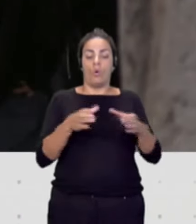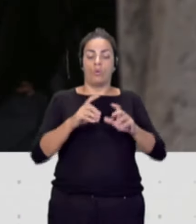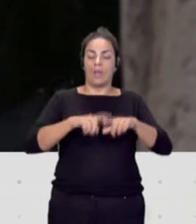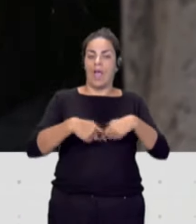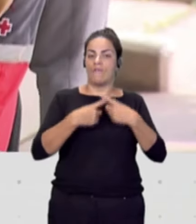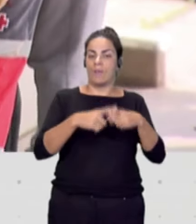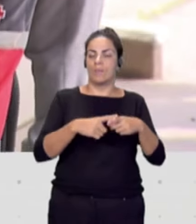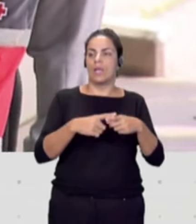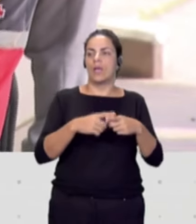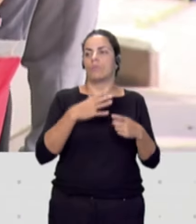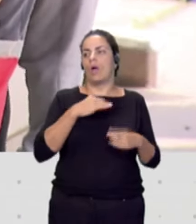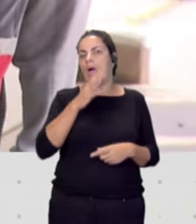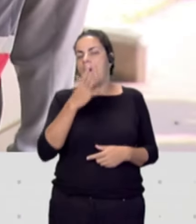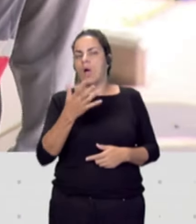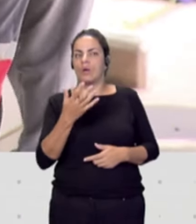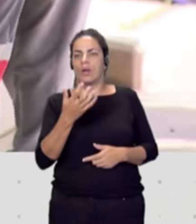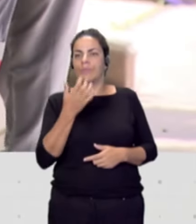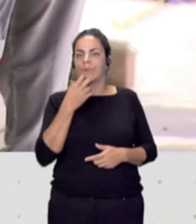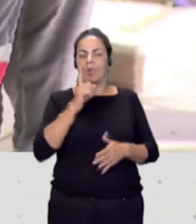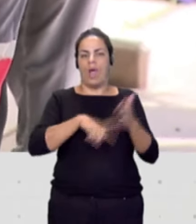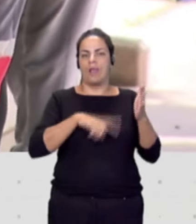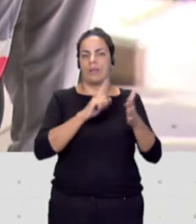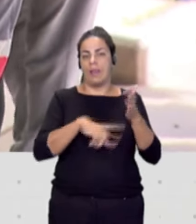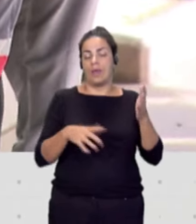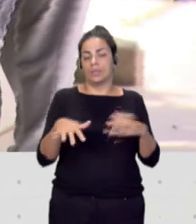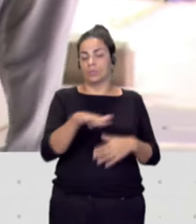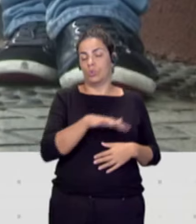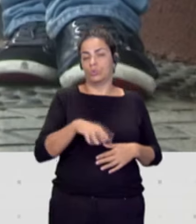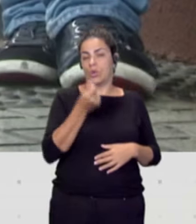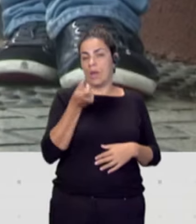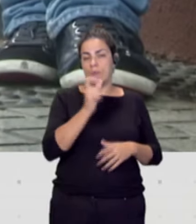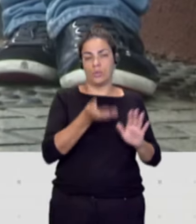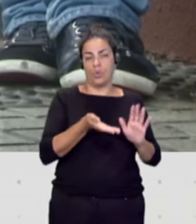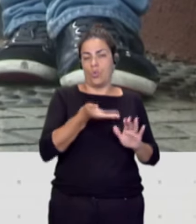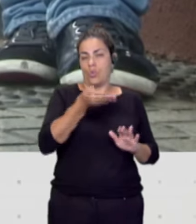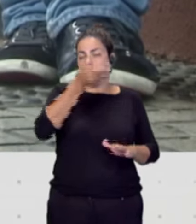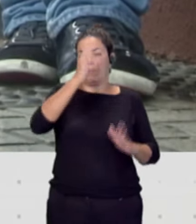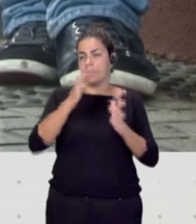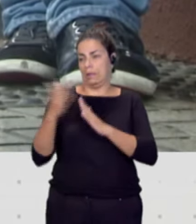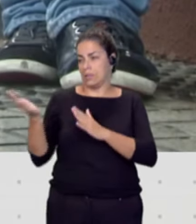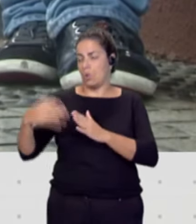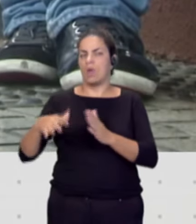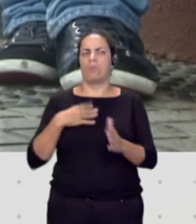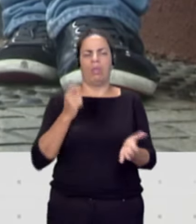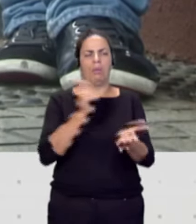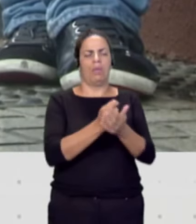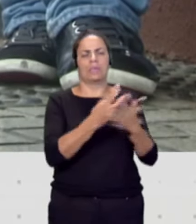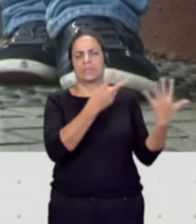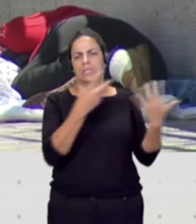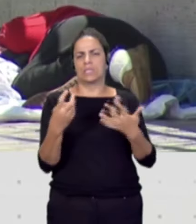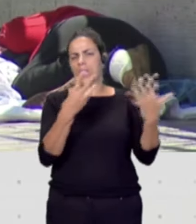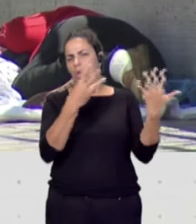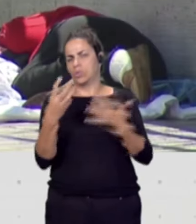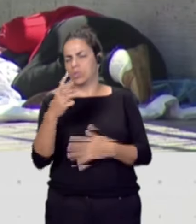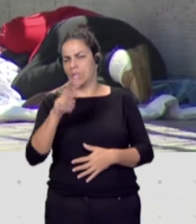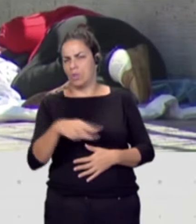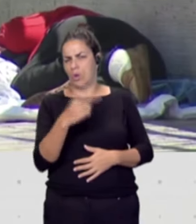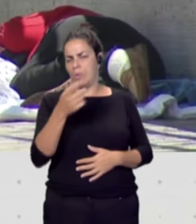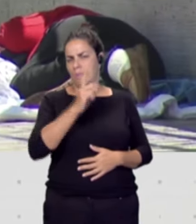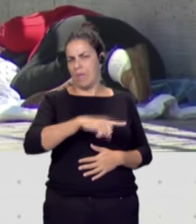este momento puede estar pagando una renta de alquiler en zonas muy tensionadas que puede rondar ya incluso los 700, 800 euros de media, incluso en algunas